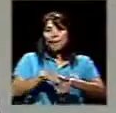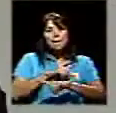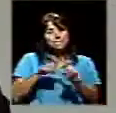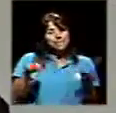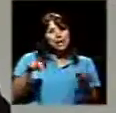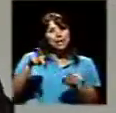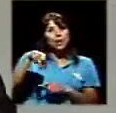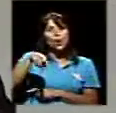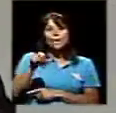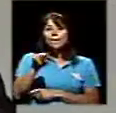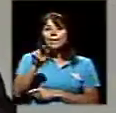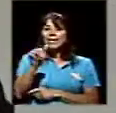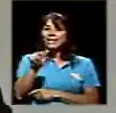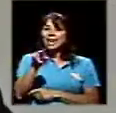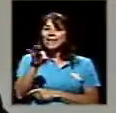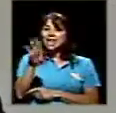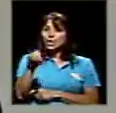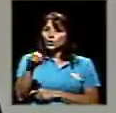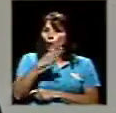peñanetismo en Costa Rica